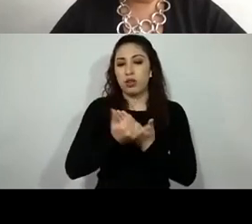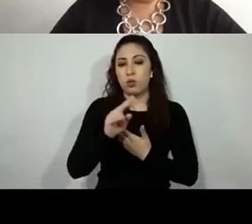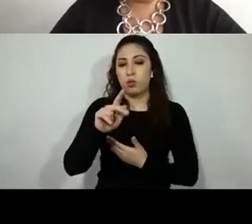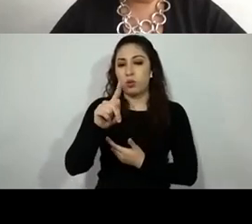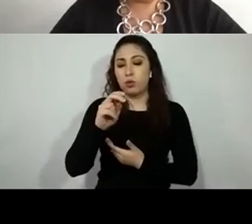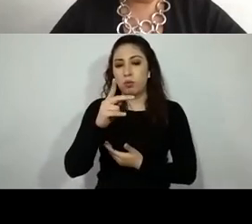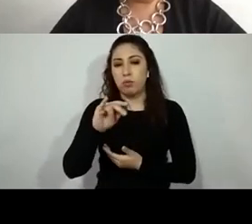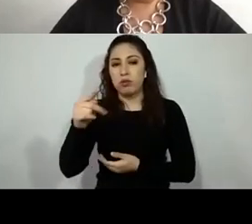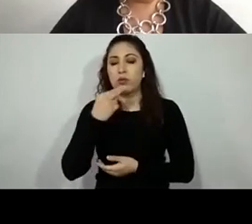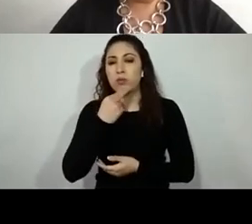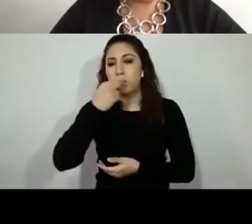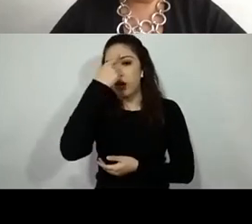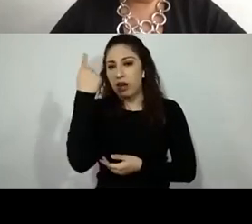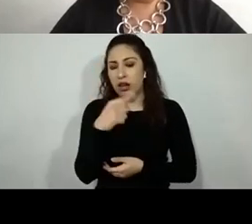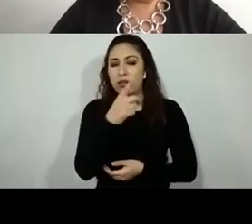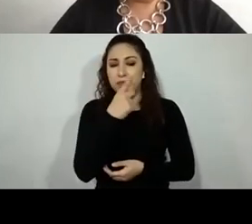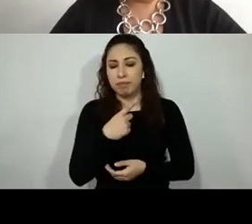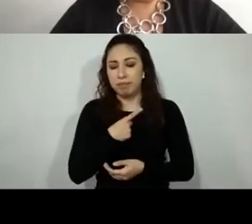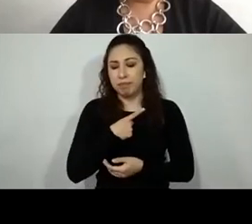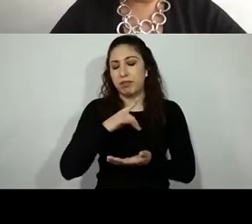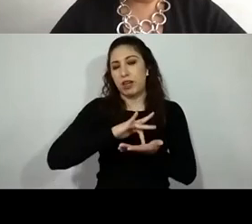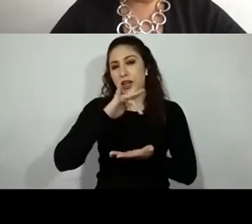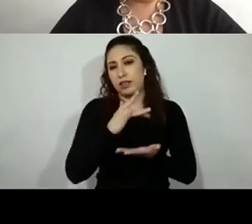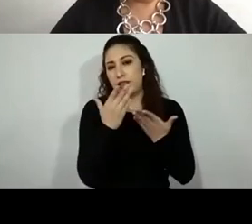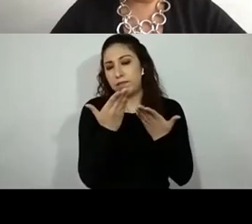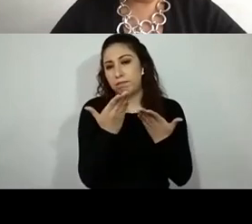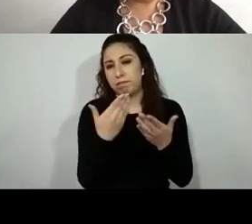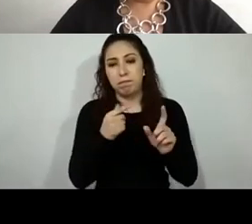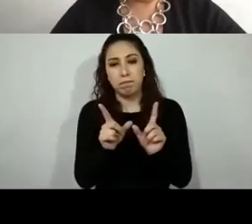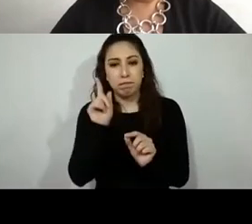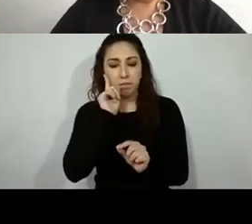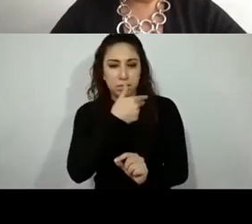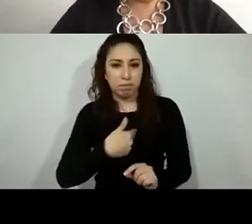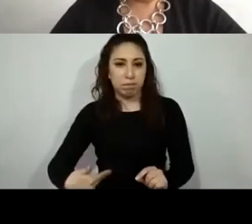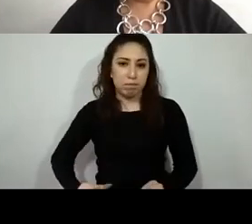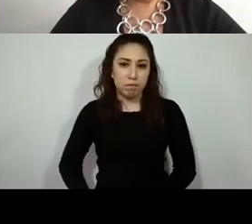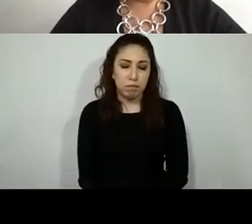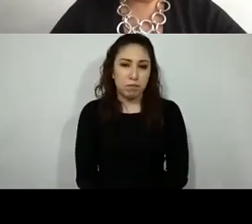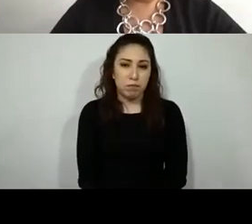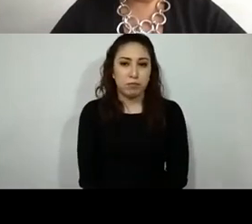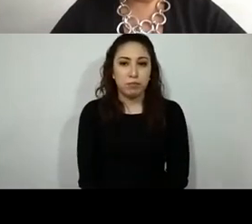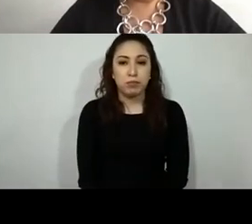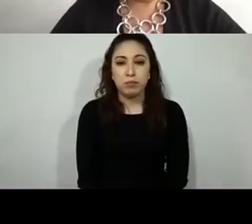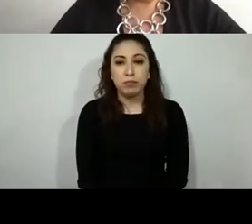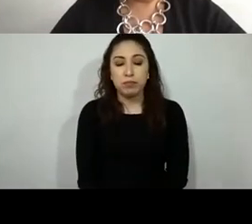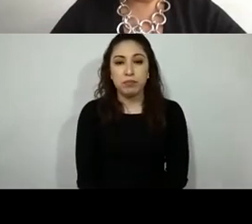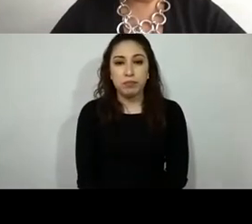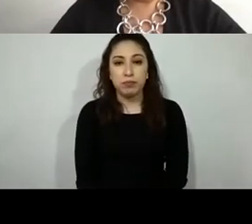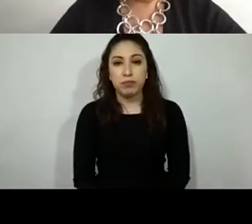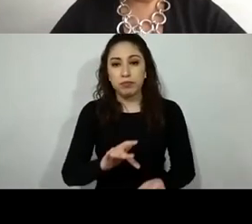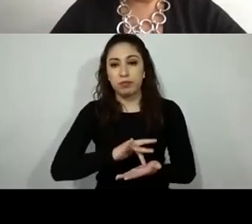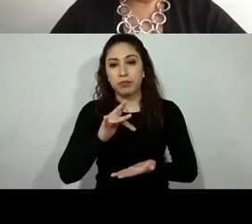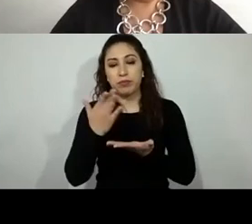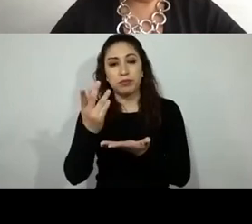sus respuestas. Es cuanto, diputada presidenta. Gracias. Diputada, damos el uso de